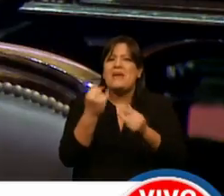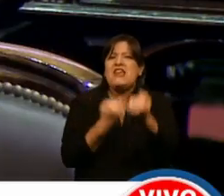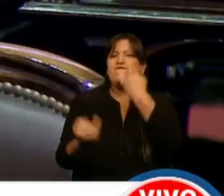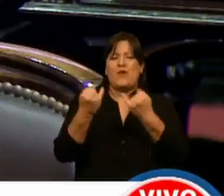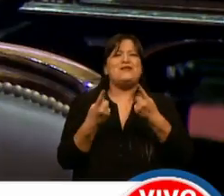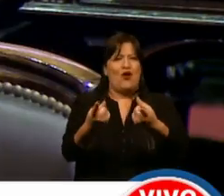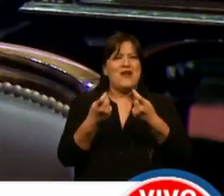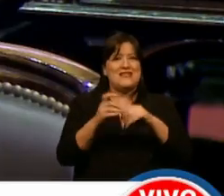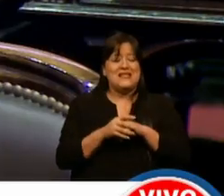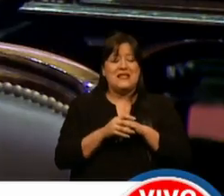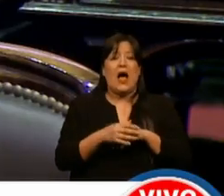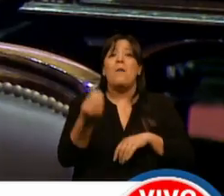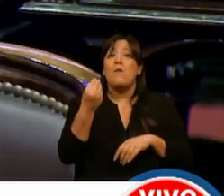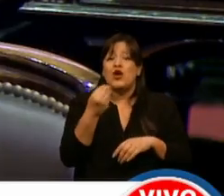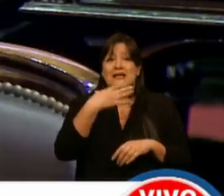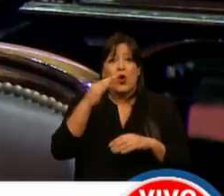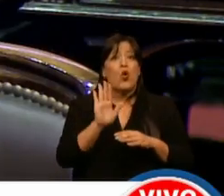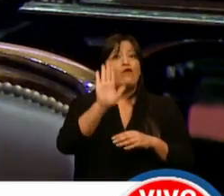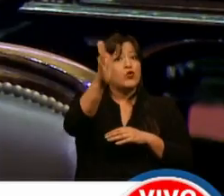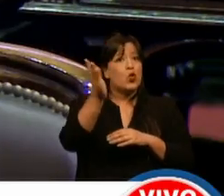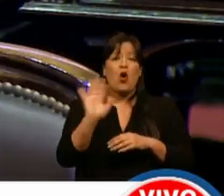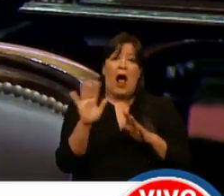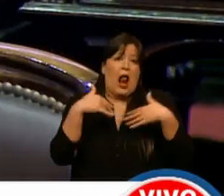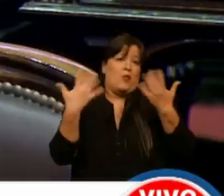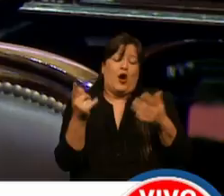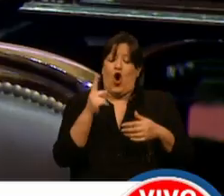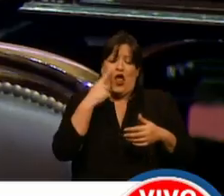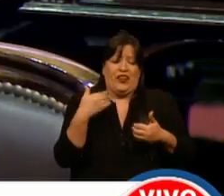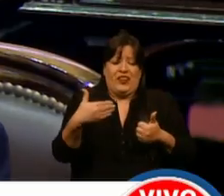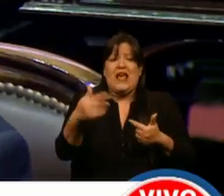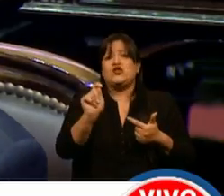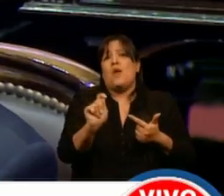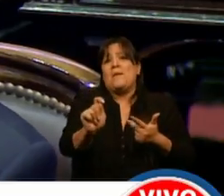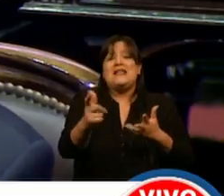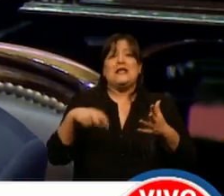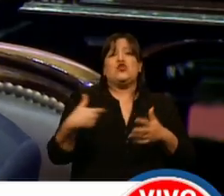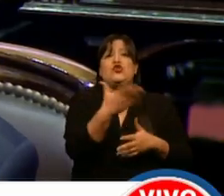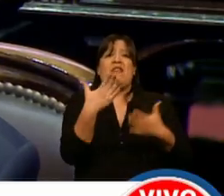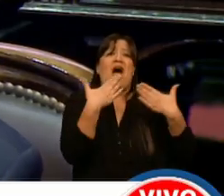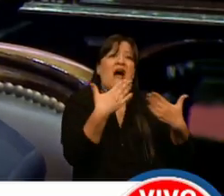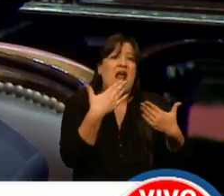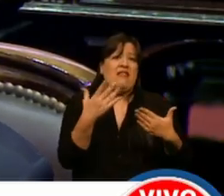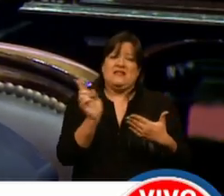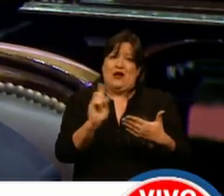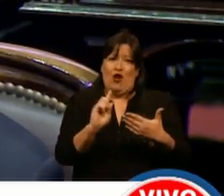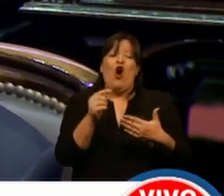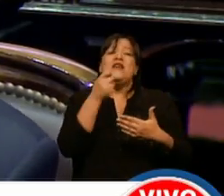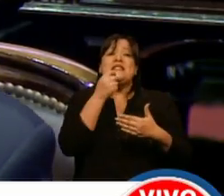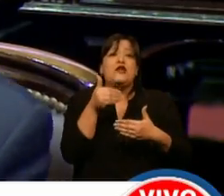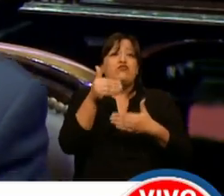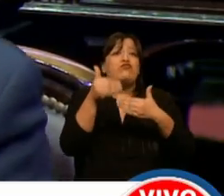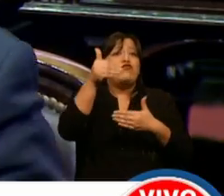creo que eso a la larga no por ahí en los próximos días o en los próximos meses la sociedad lo va a agradecer mucho más muchas gracias